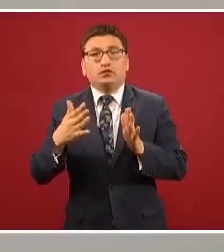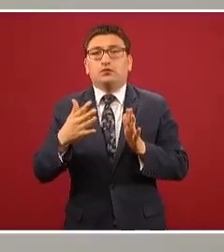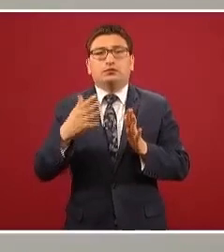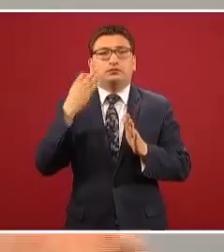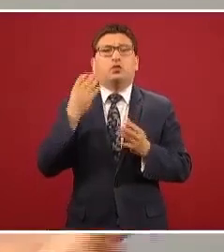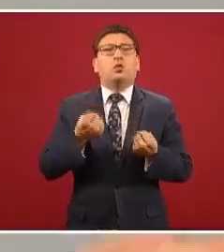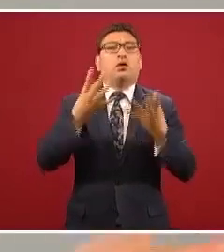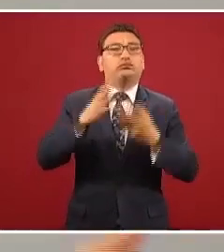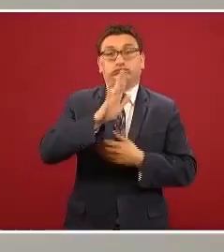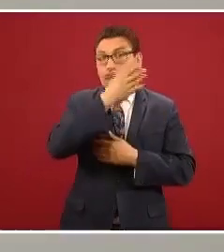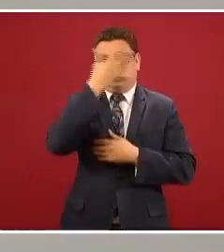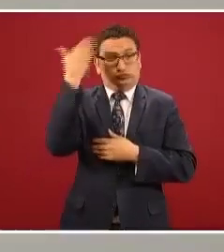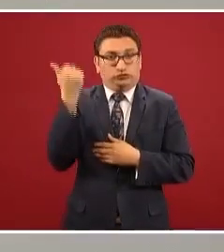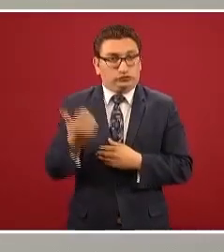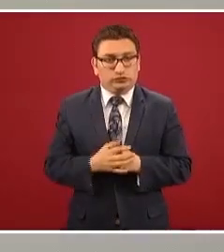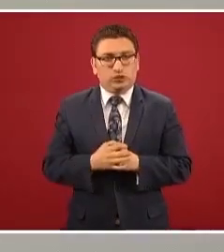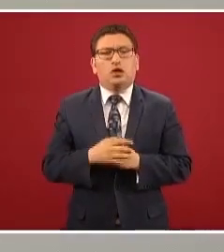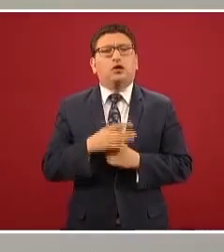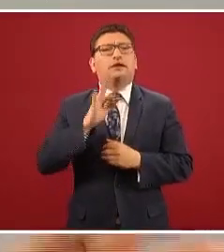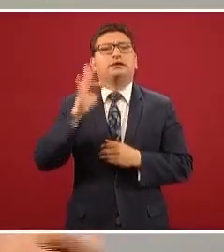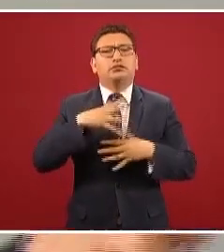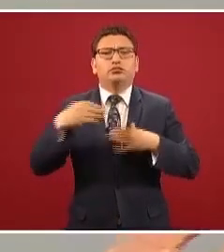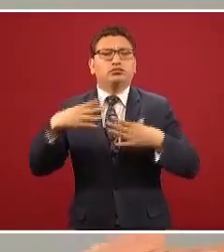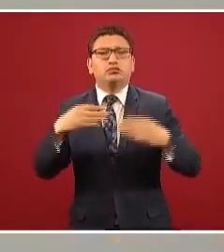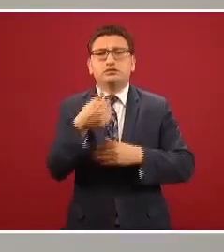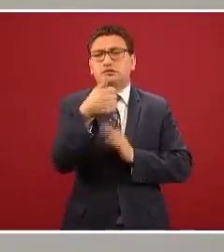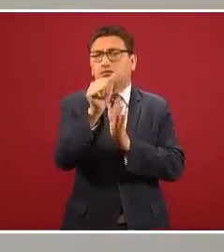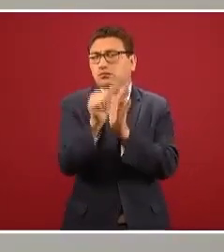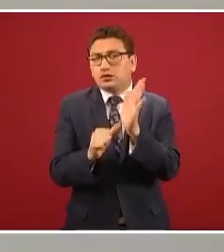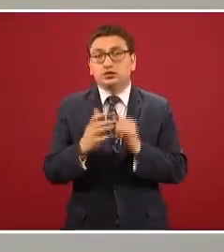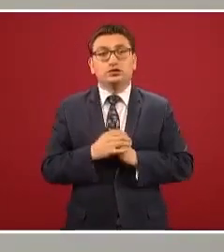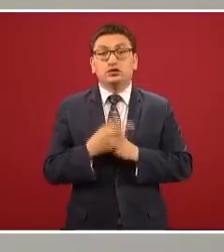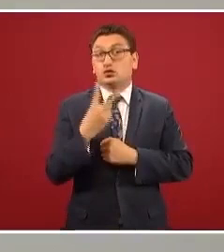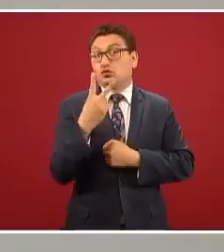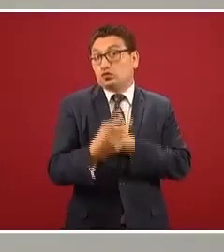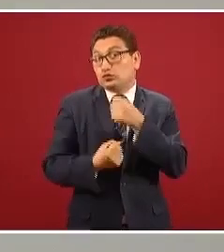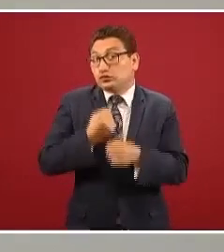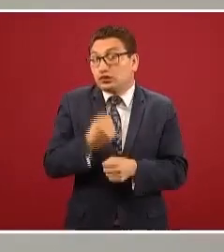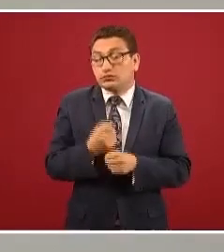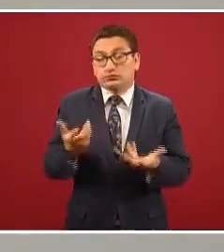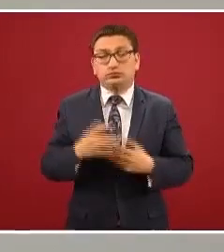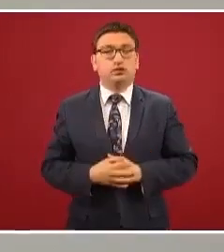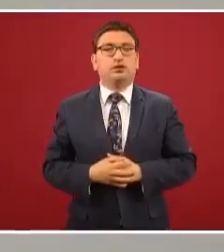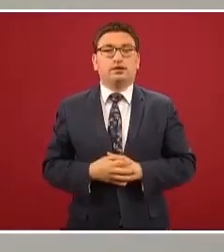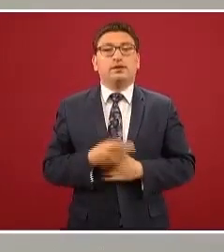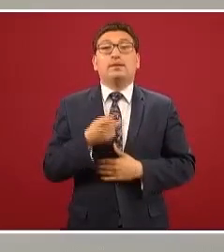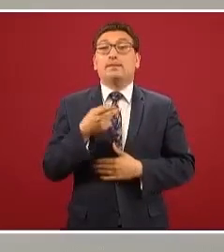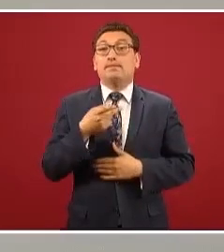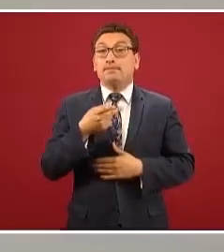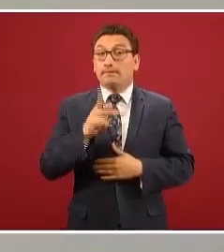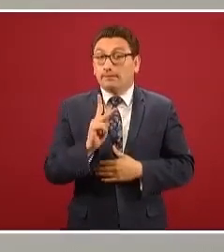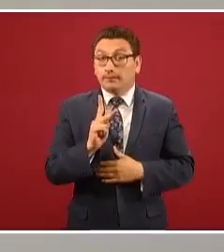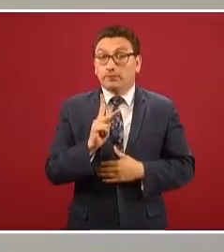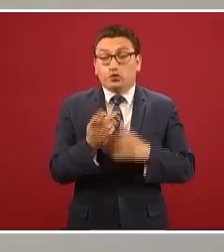predecir. Puede durar 6 meses, puede durar 2 años, pero invariablemente